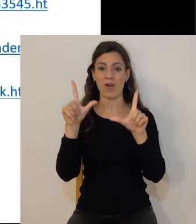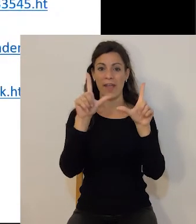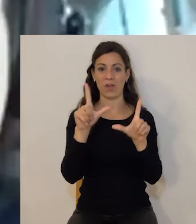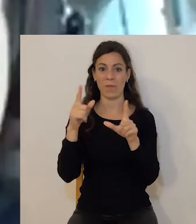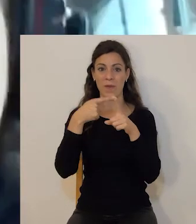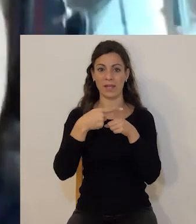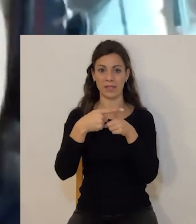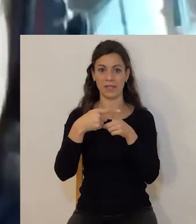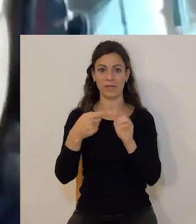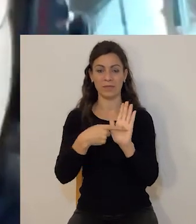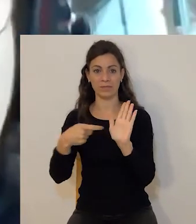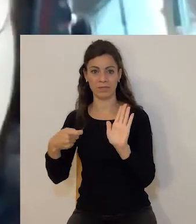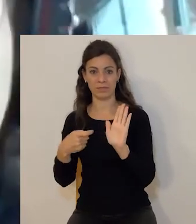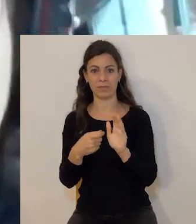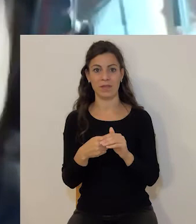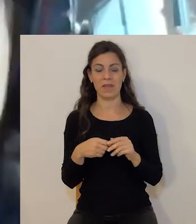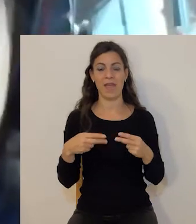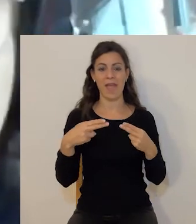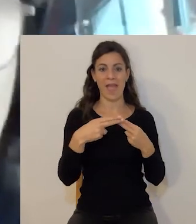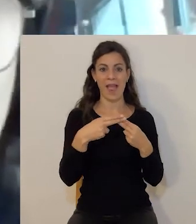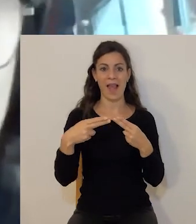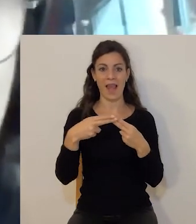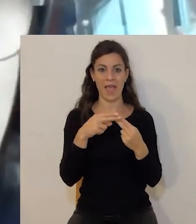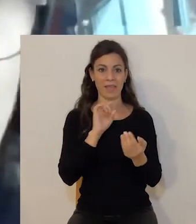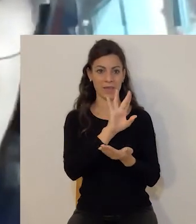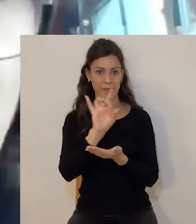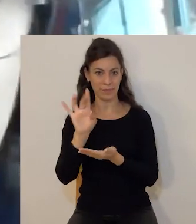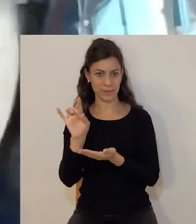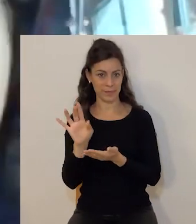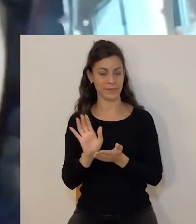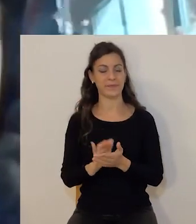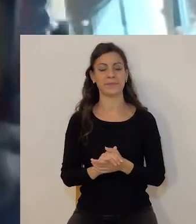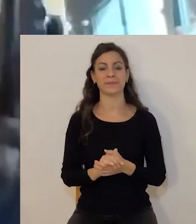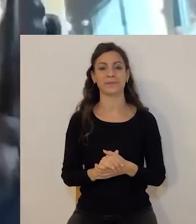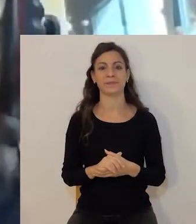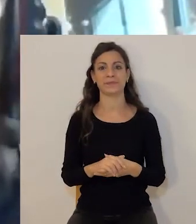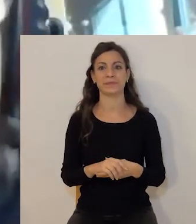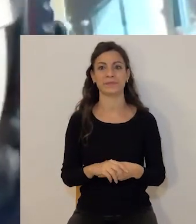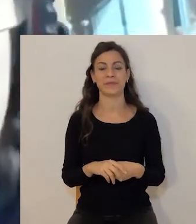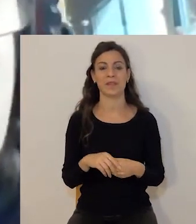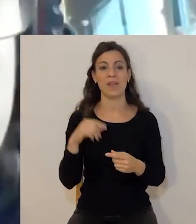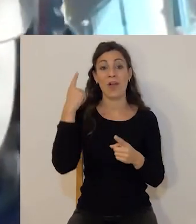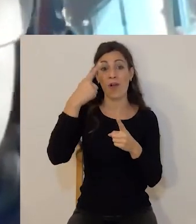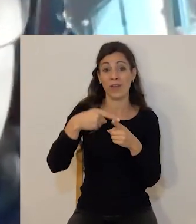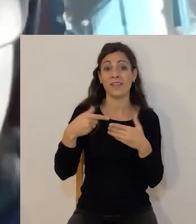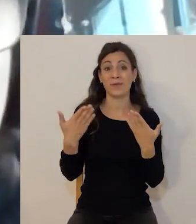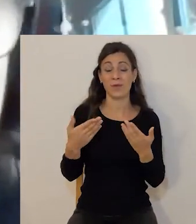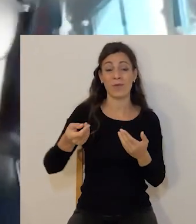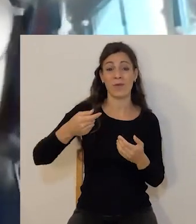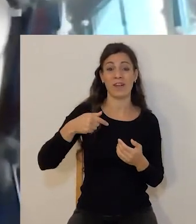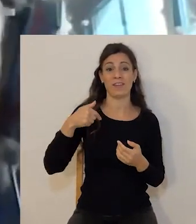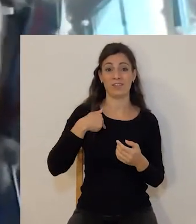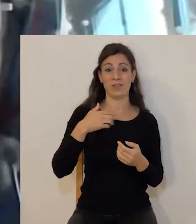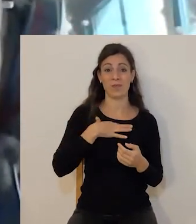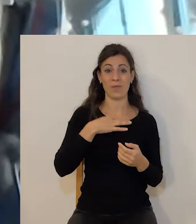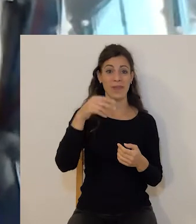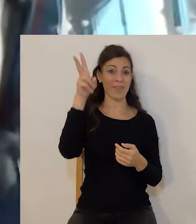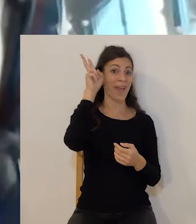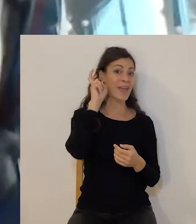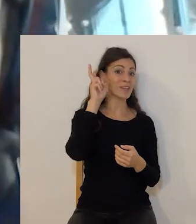os van a pasar esos enlaces. Dejo de compartir para que haya espacio también para escucharos,